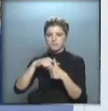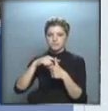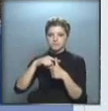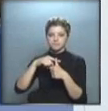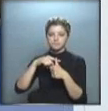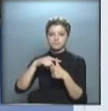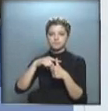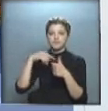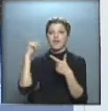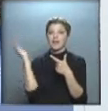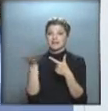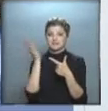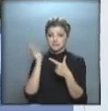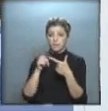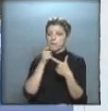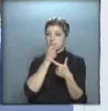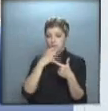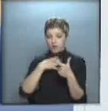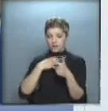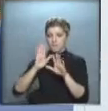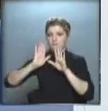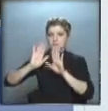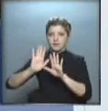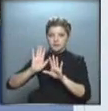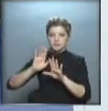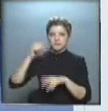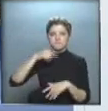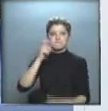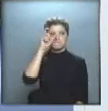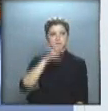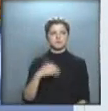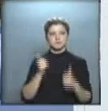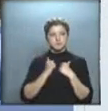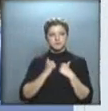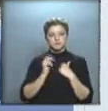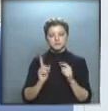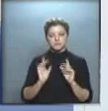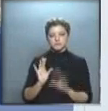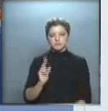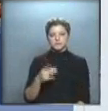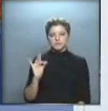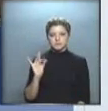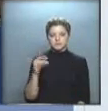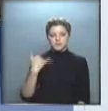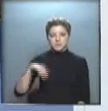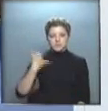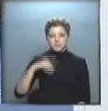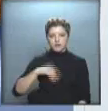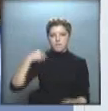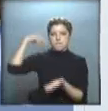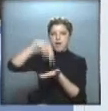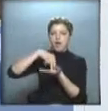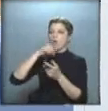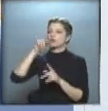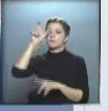esa agresión disruptiva de una clase, del que no sostiene estar sentado en un aula, del que se para, del que